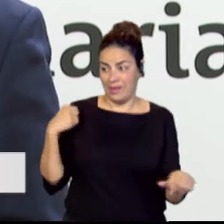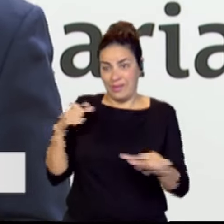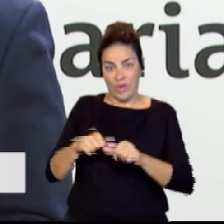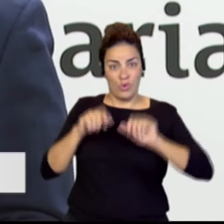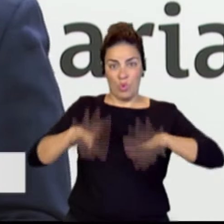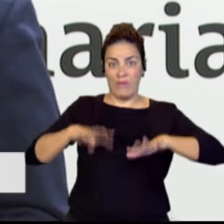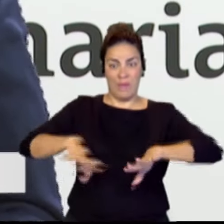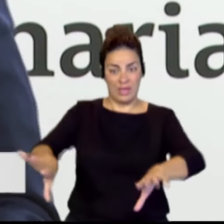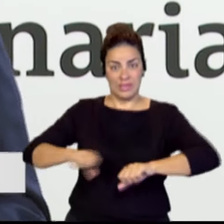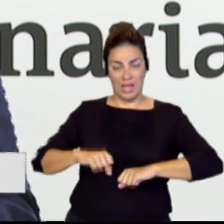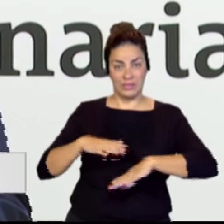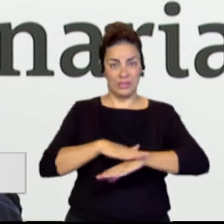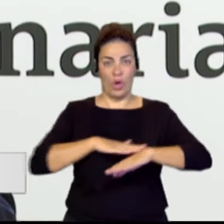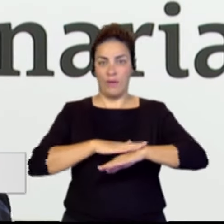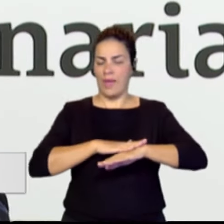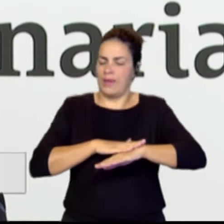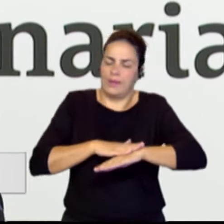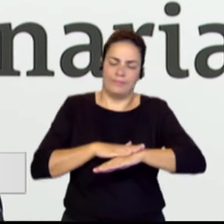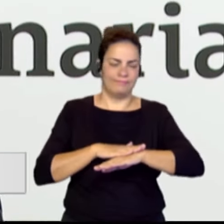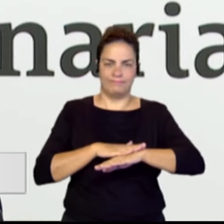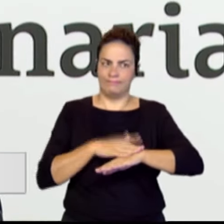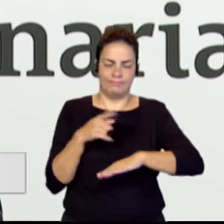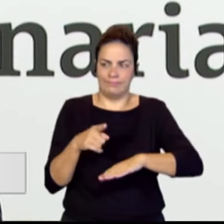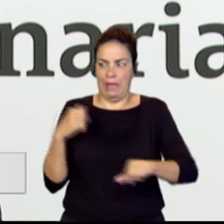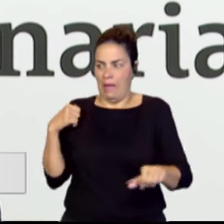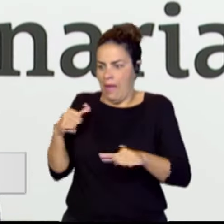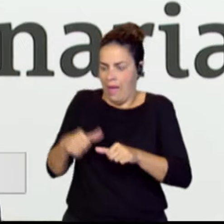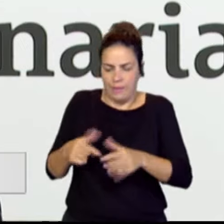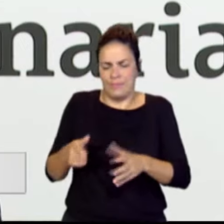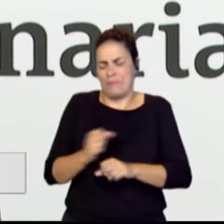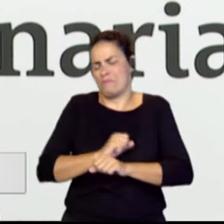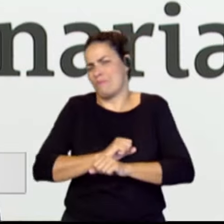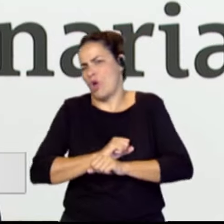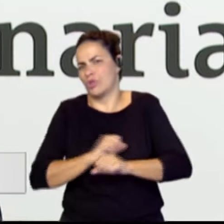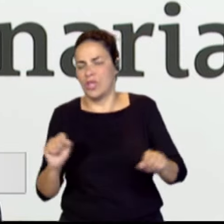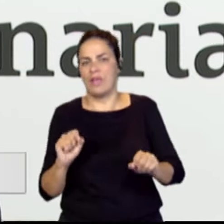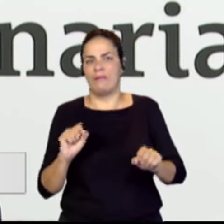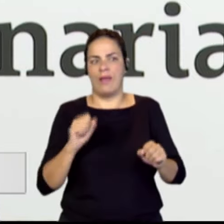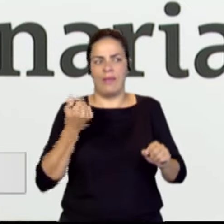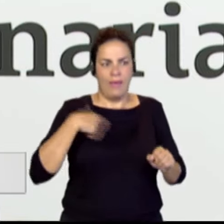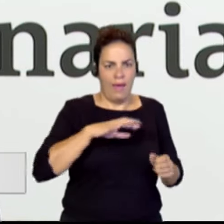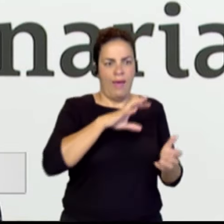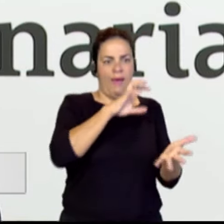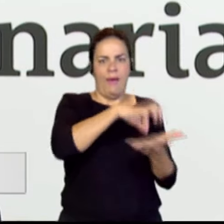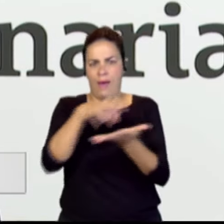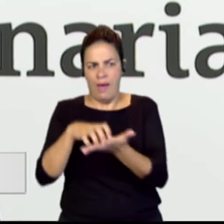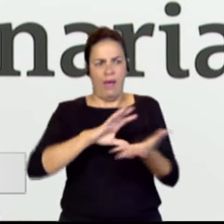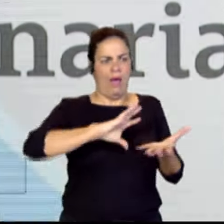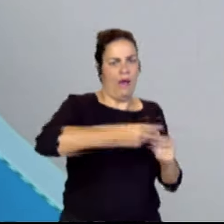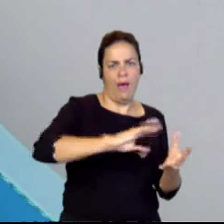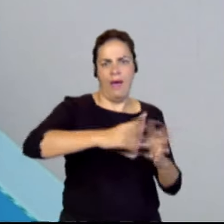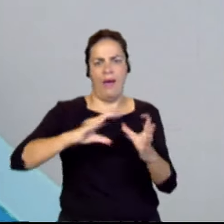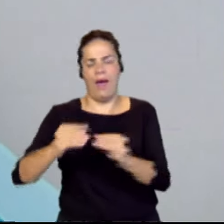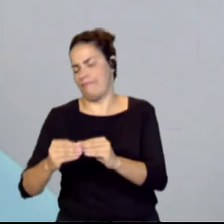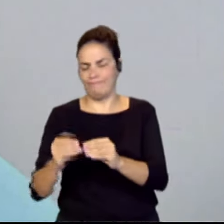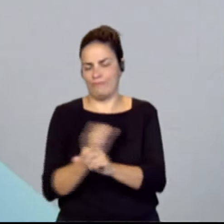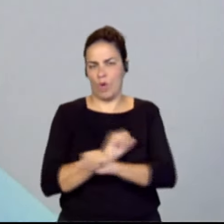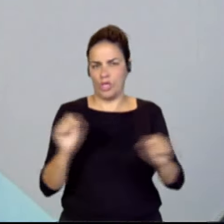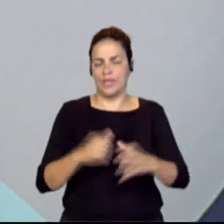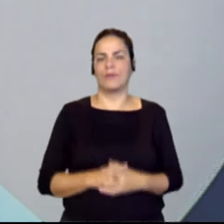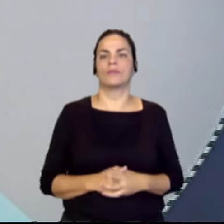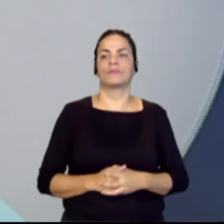gobierno es materialmente imposible acometer las actuaciones que requien y